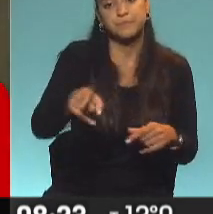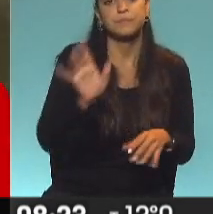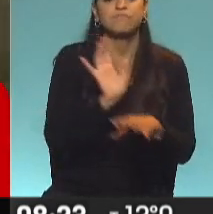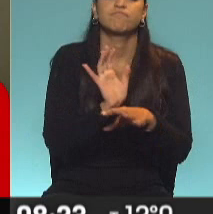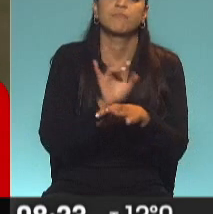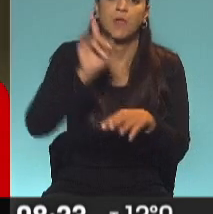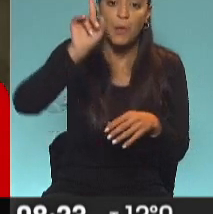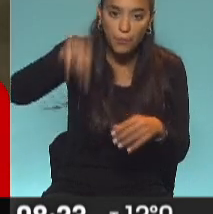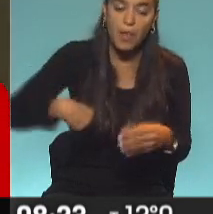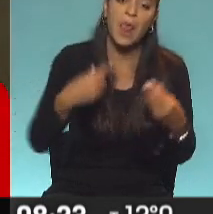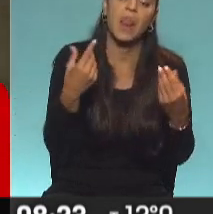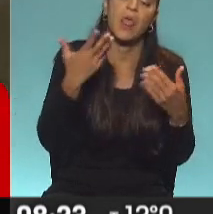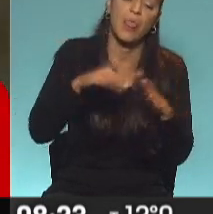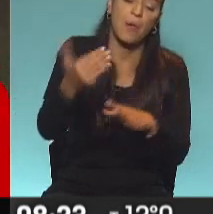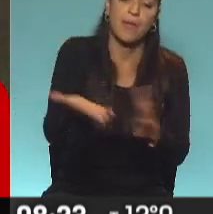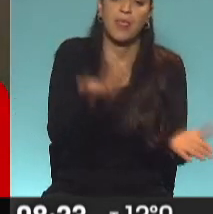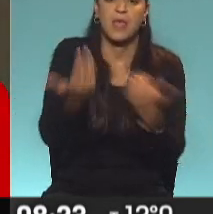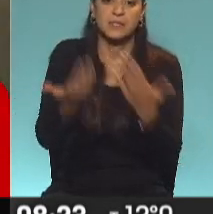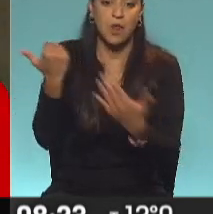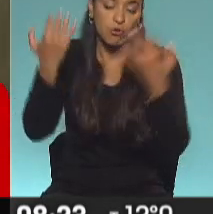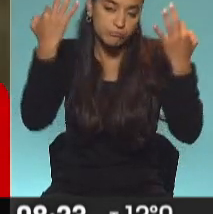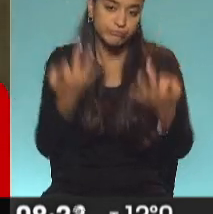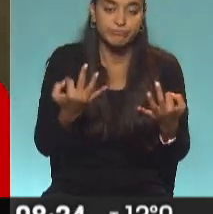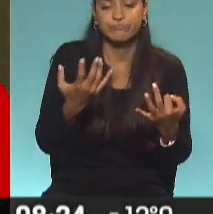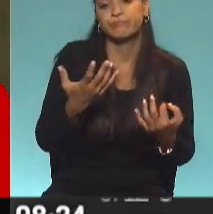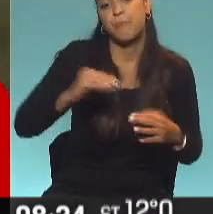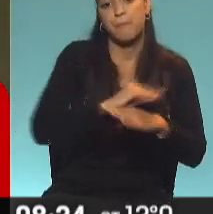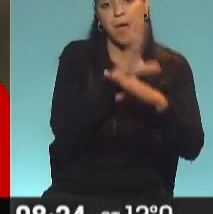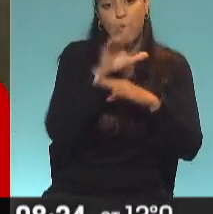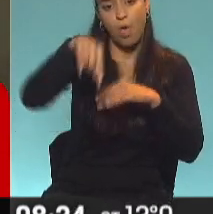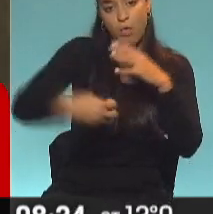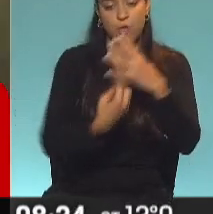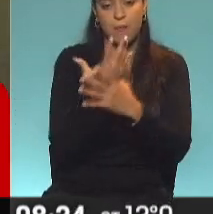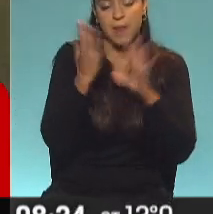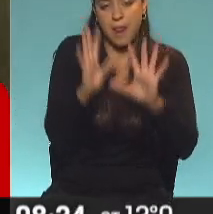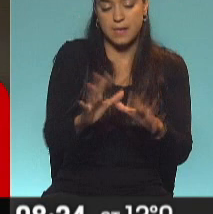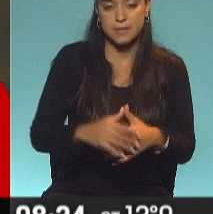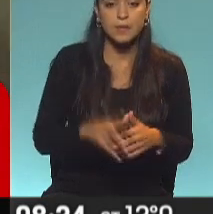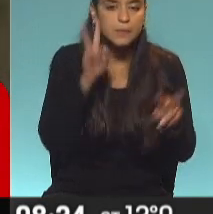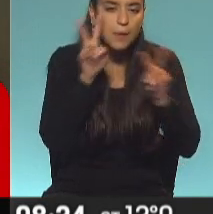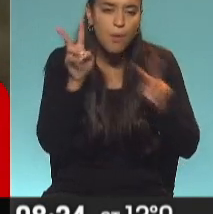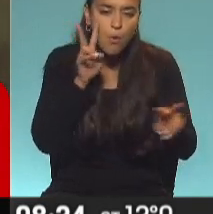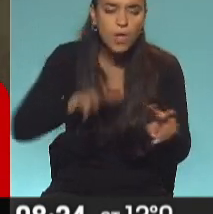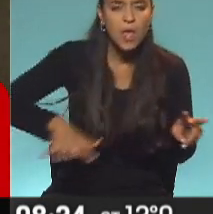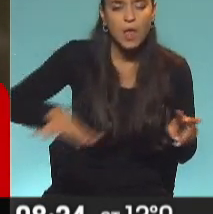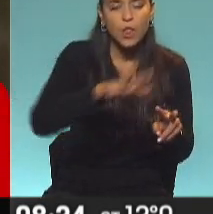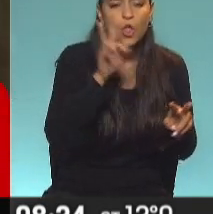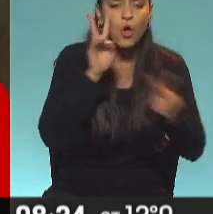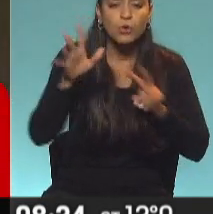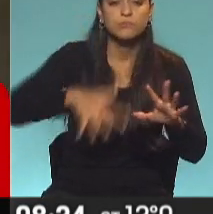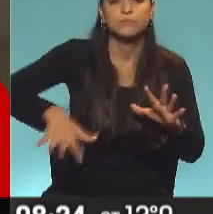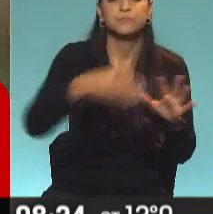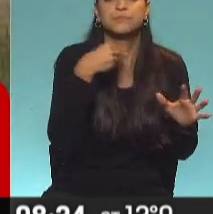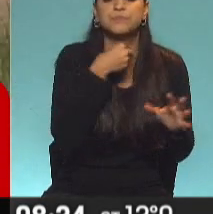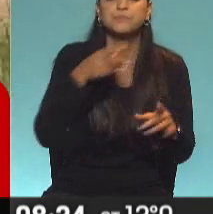hechos, bueno, que finalmente, lamentablemente, se dieron en la madrugada, mañana de hoy. Mientras vemos las imágenes de lo que ocurre en el predio de Guernica,